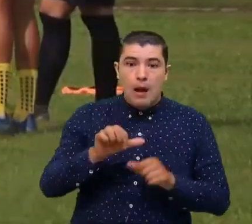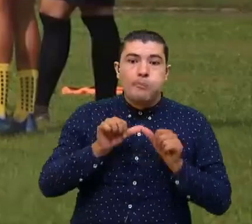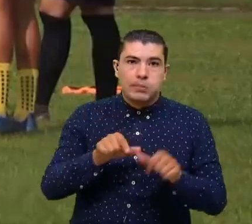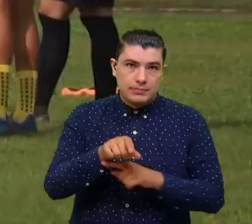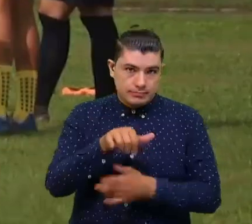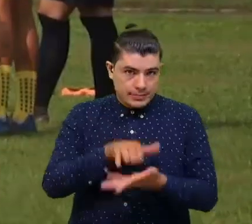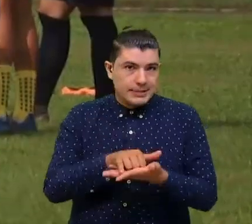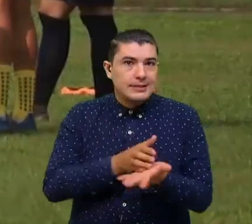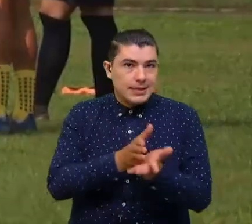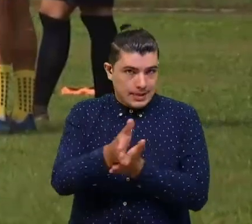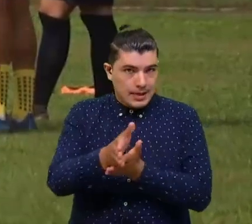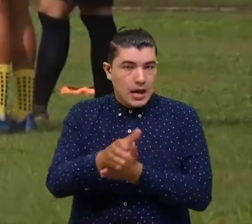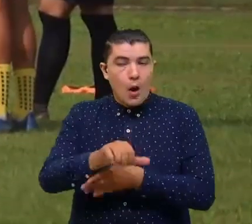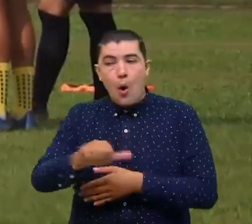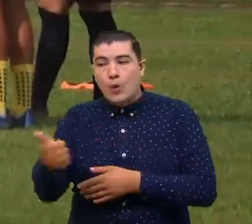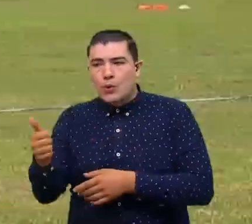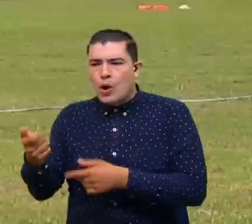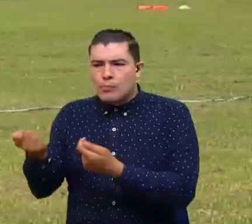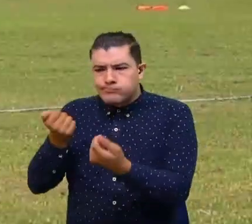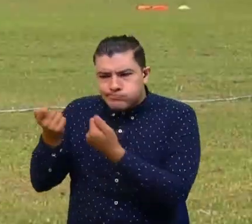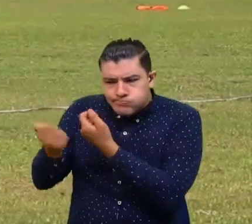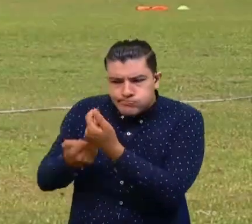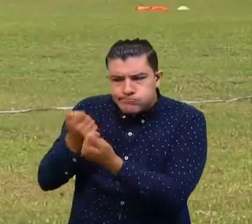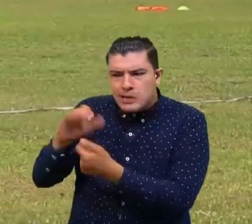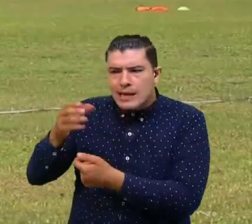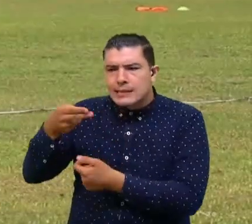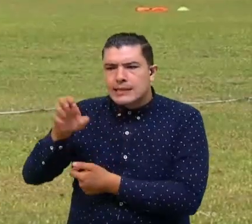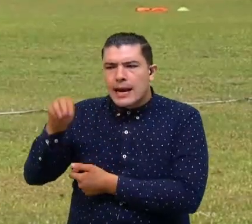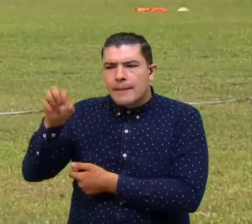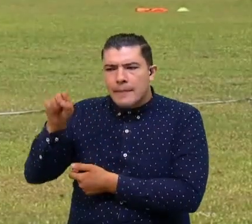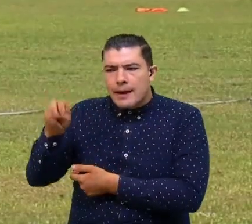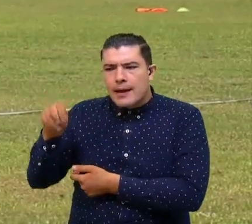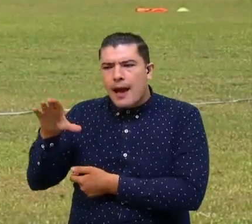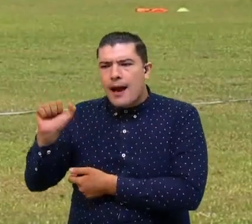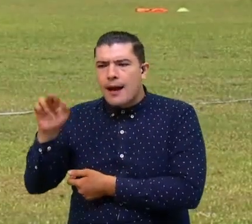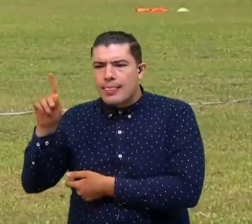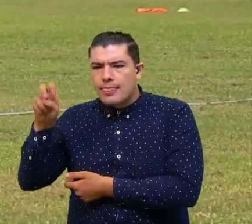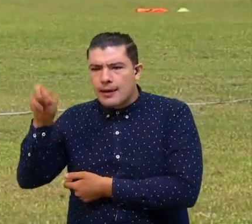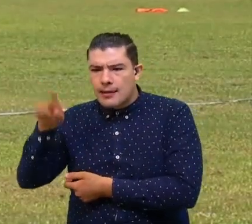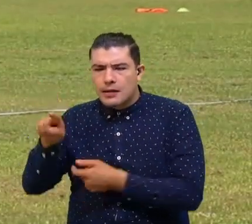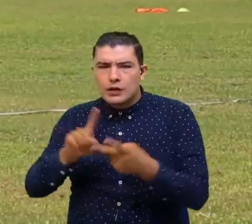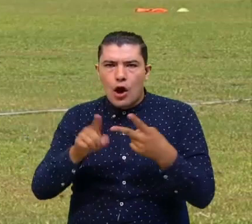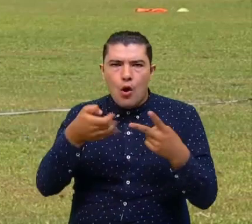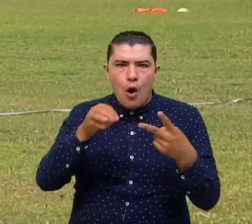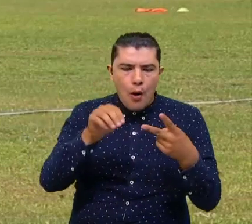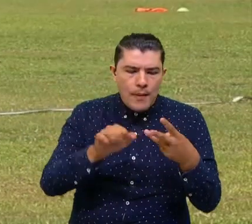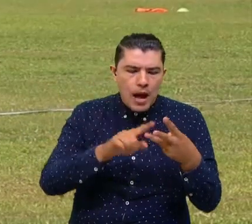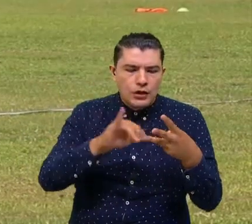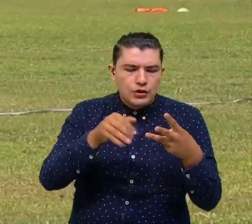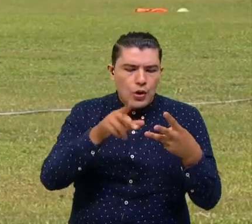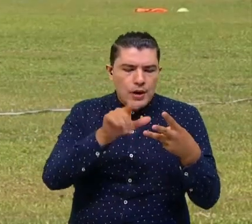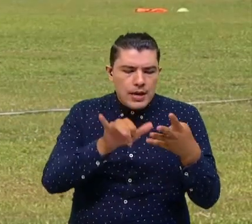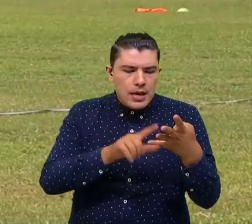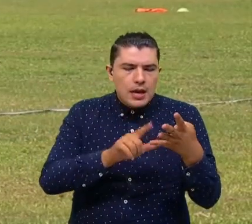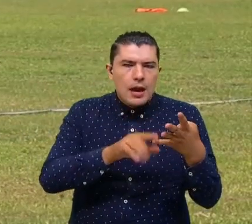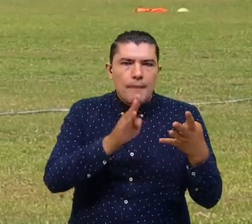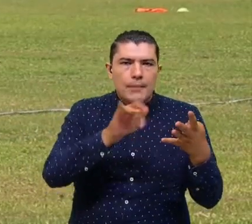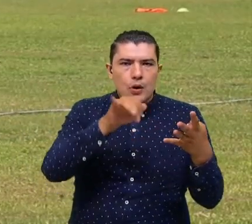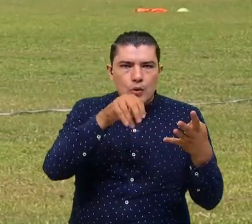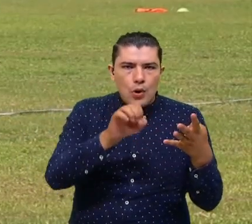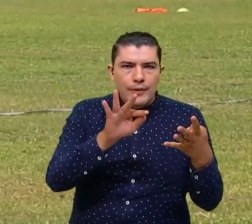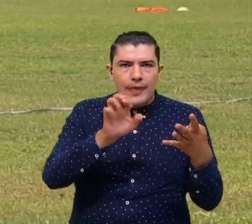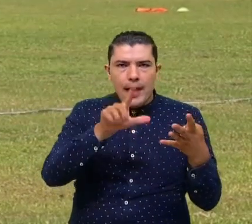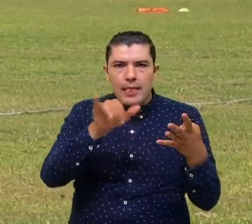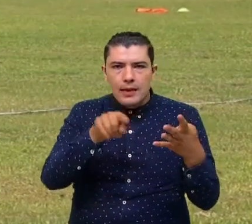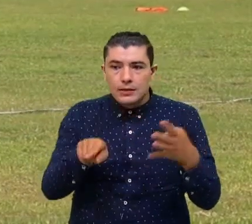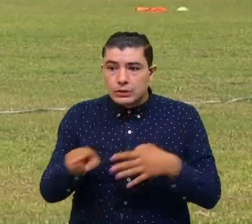quedarán de otra parte están negociando la continuidad de chema cárdenas la gobernantes andrés sarmiento johnny rivero hamasaki reino un hotel y el uruguayo